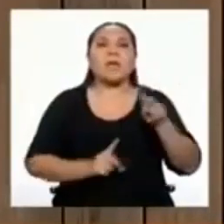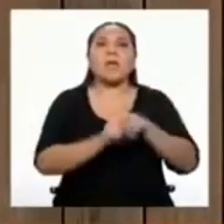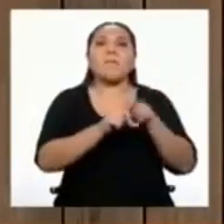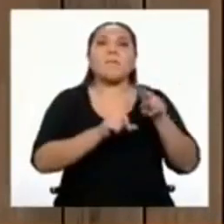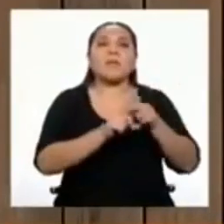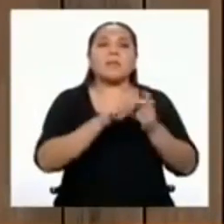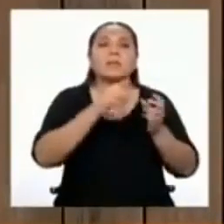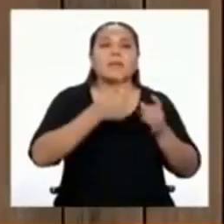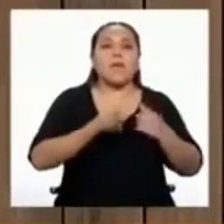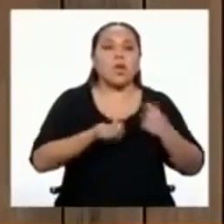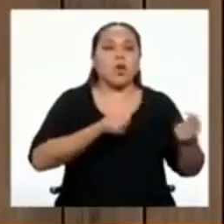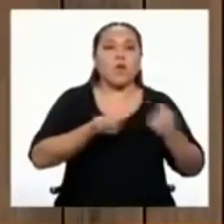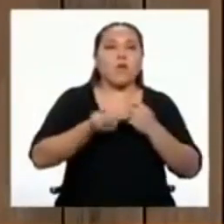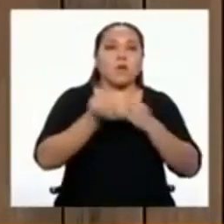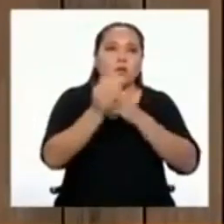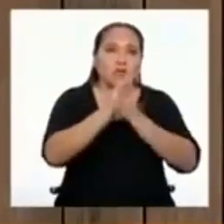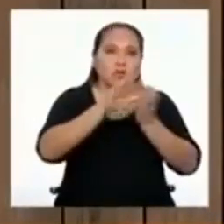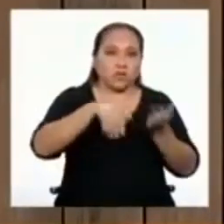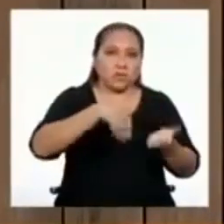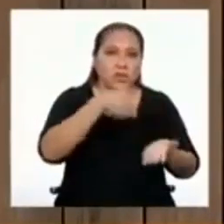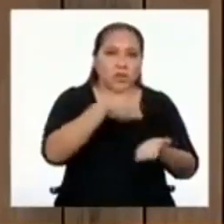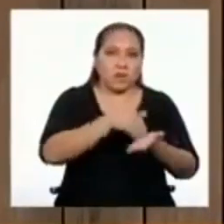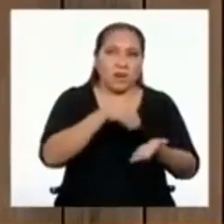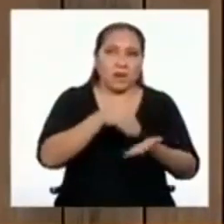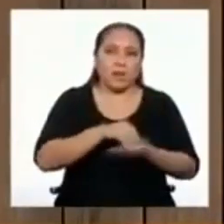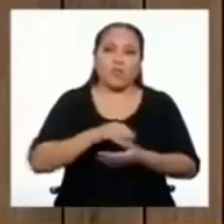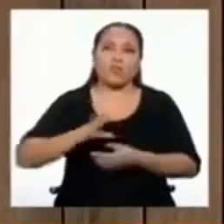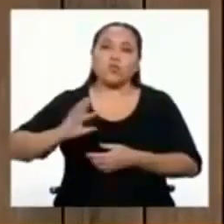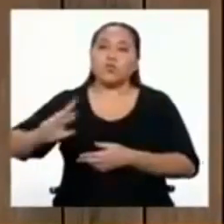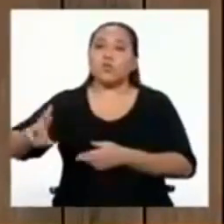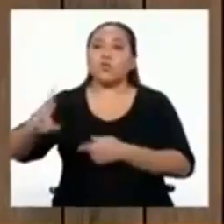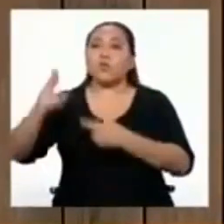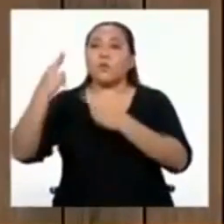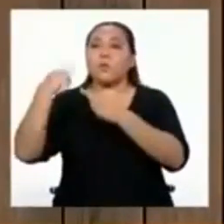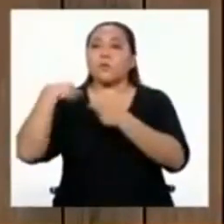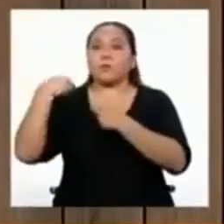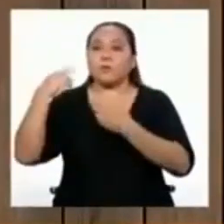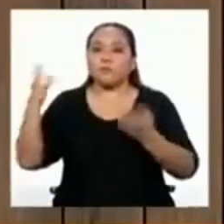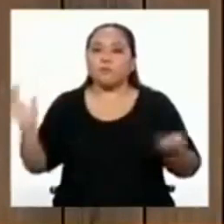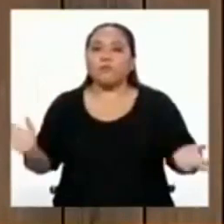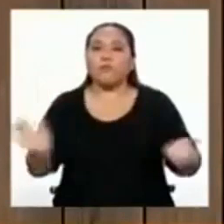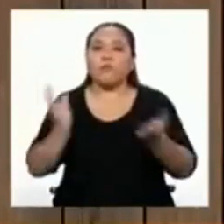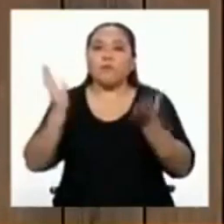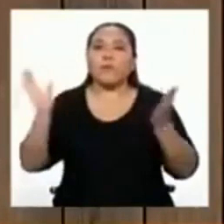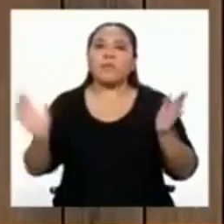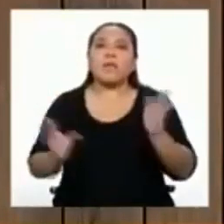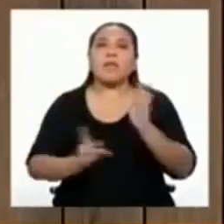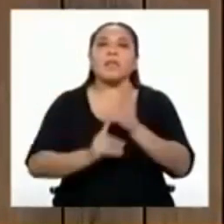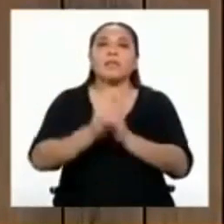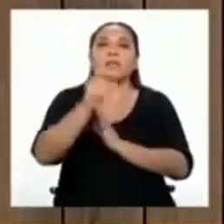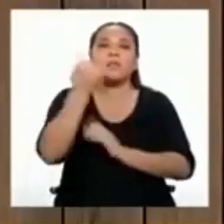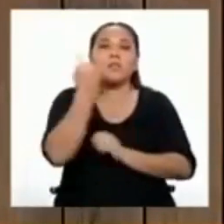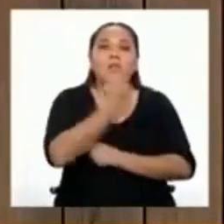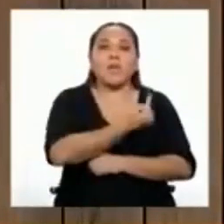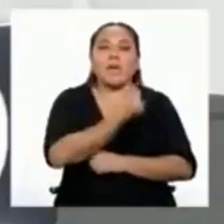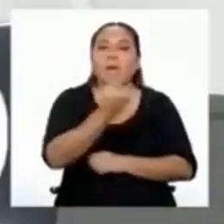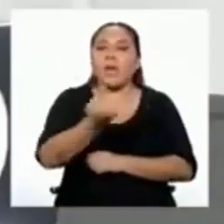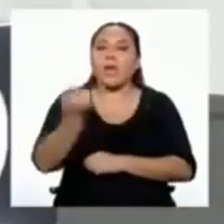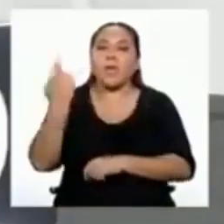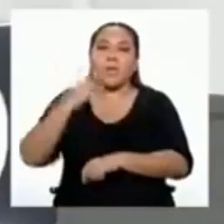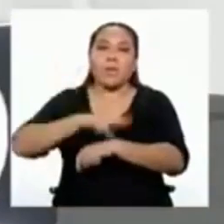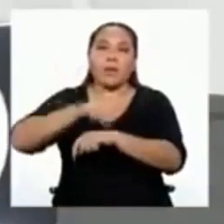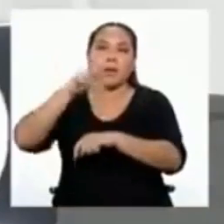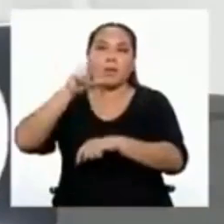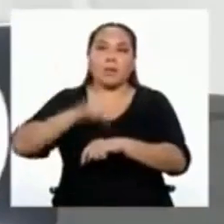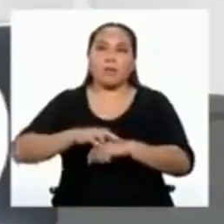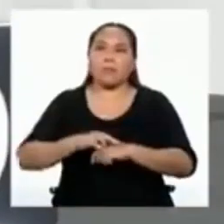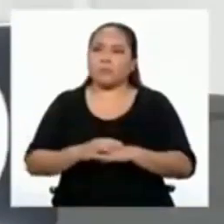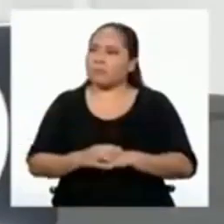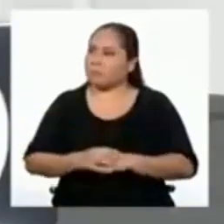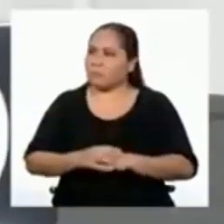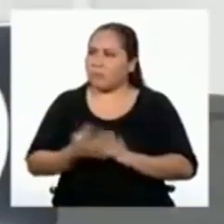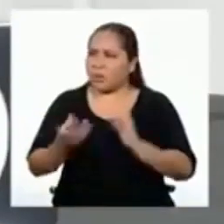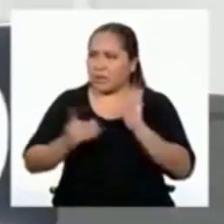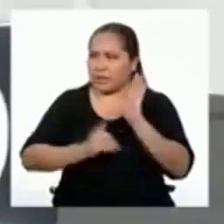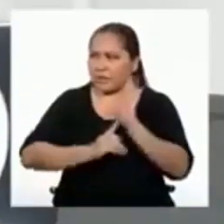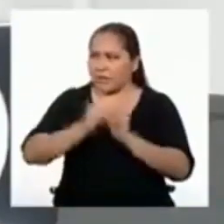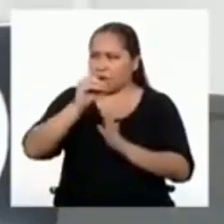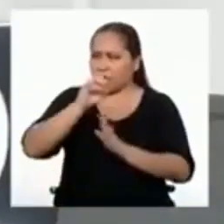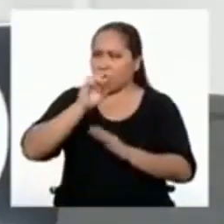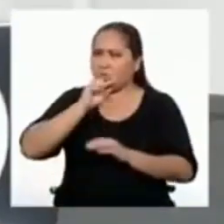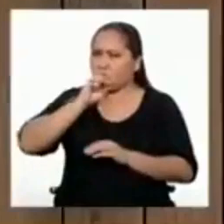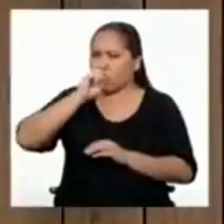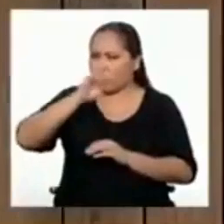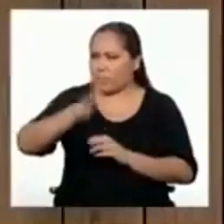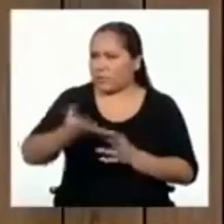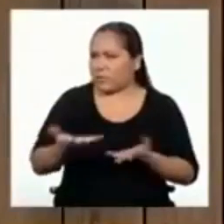central. Y el rol que cumplen es fomentar el desarrollo de cada una de sus regiones. ¿Y con desarrollo te